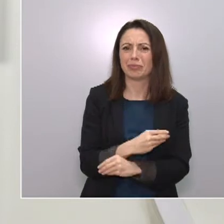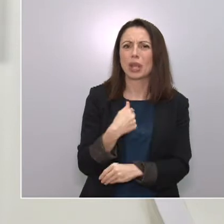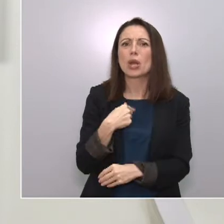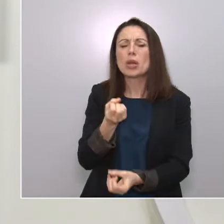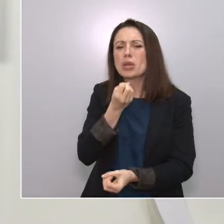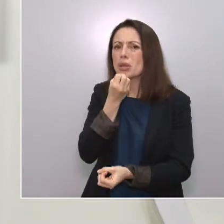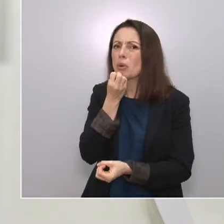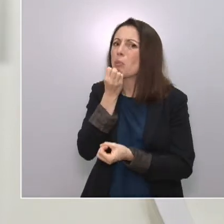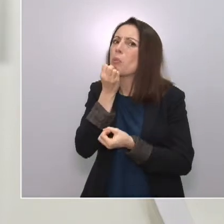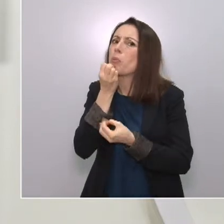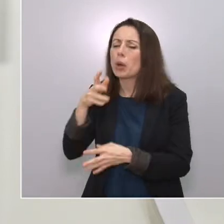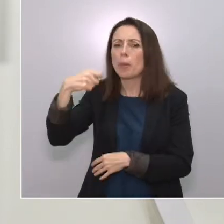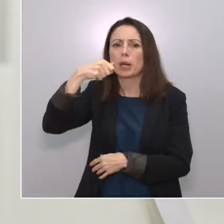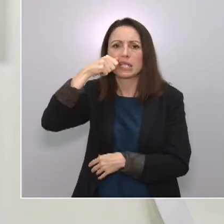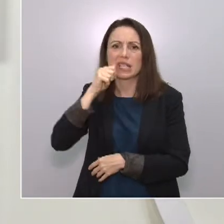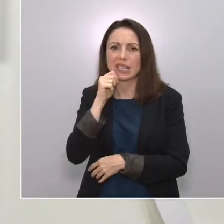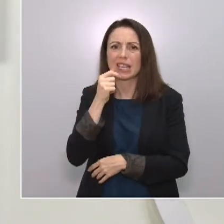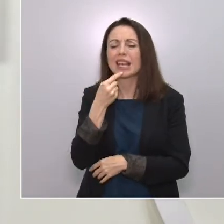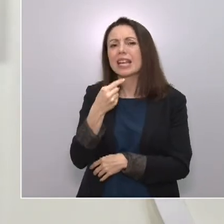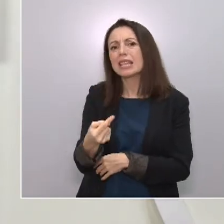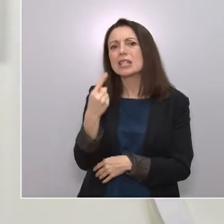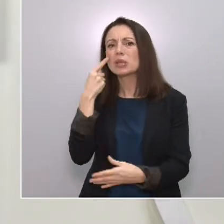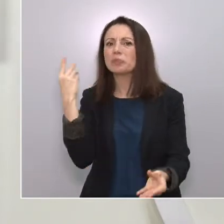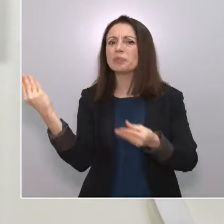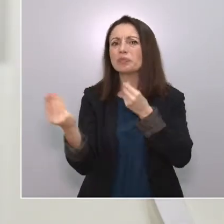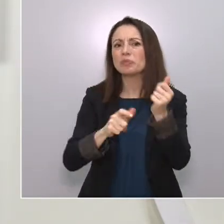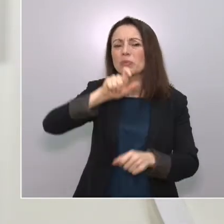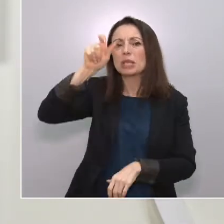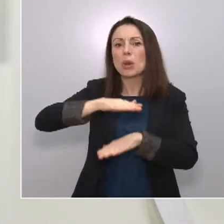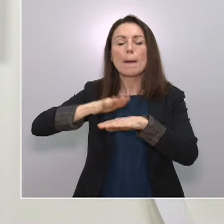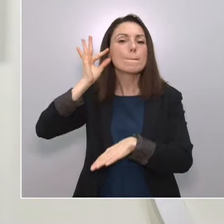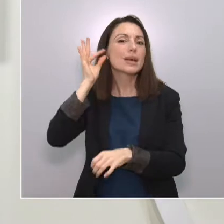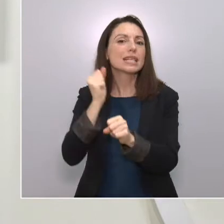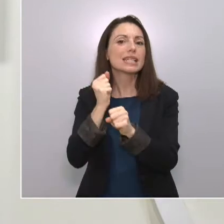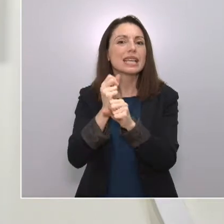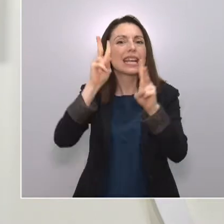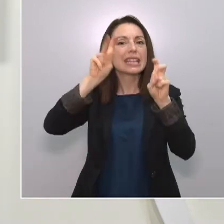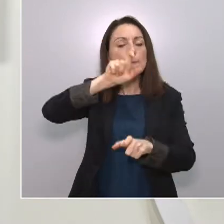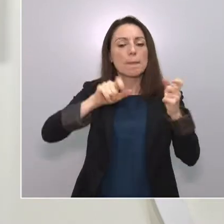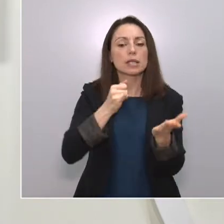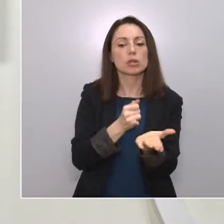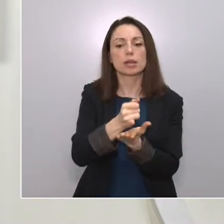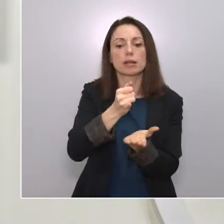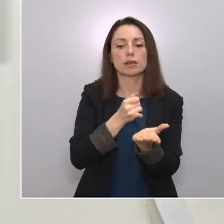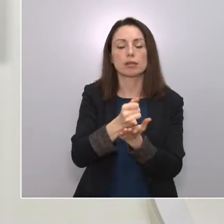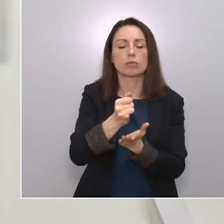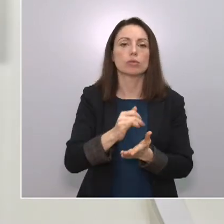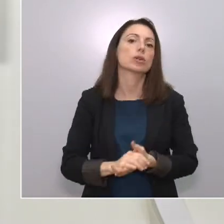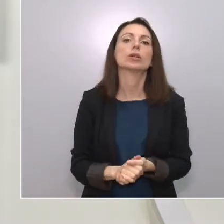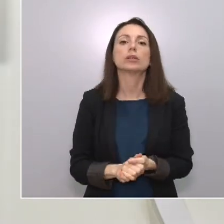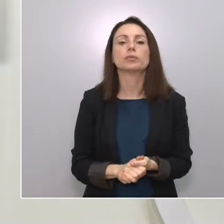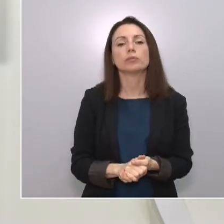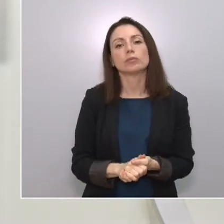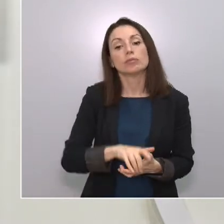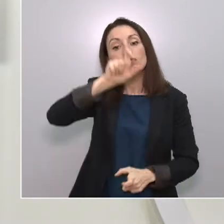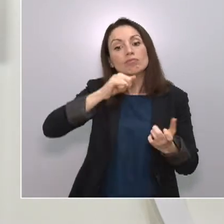reprochado al presidente Sánchez las insinuaciones de su ministra de Trabajo sobre los agricultores. Esos